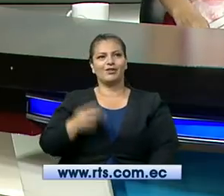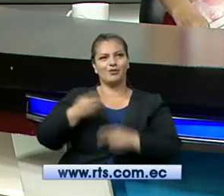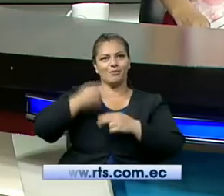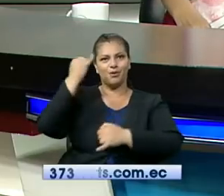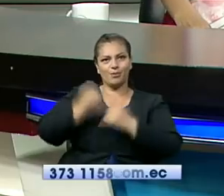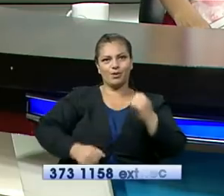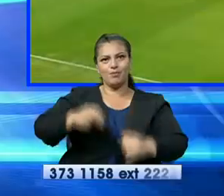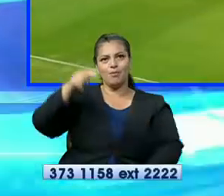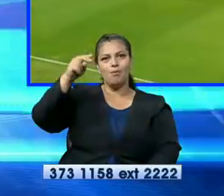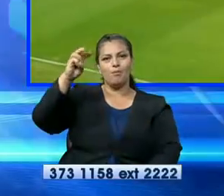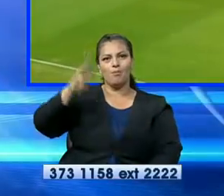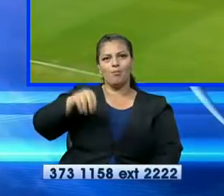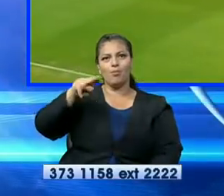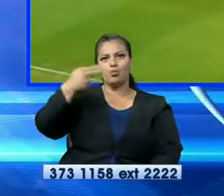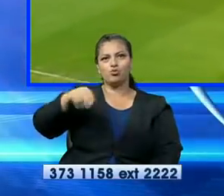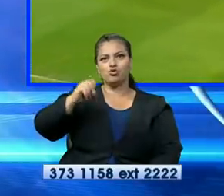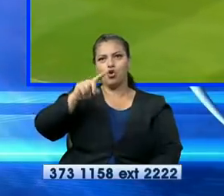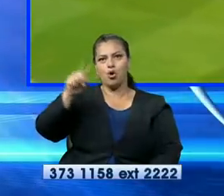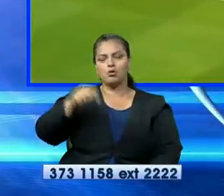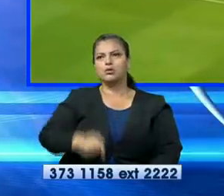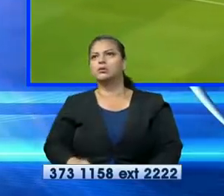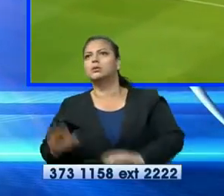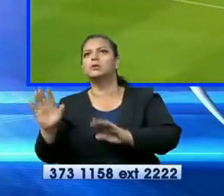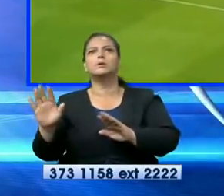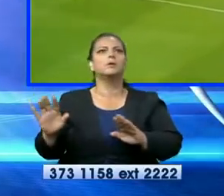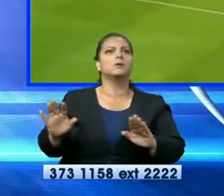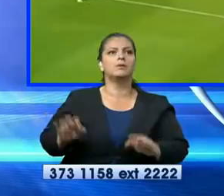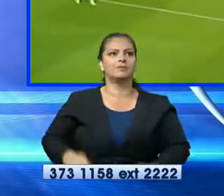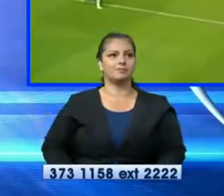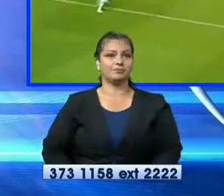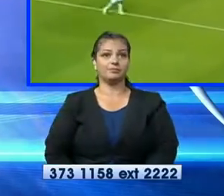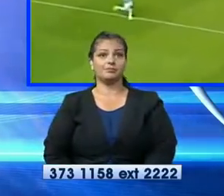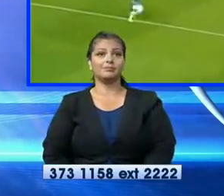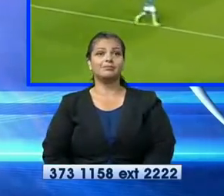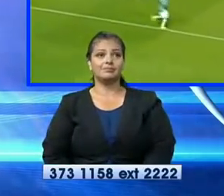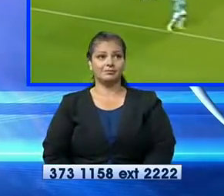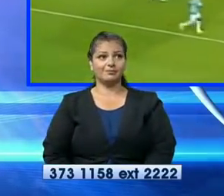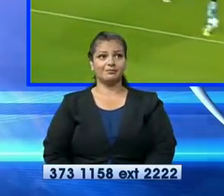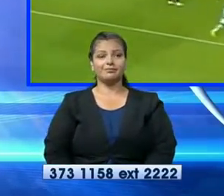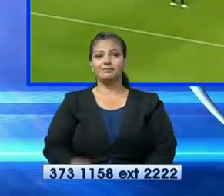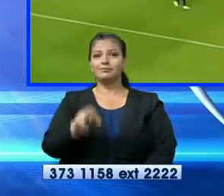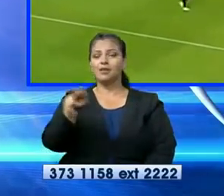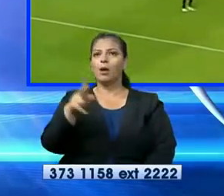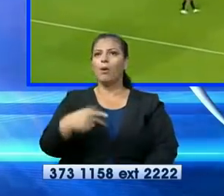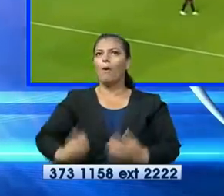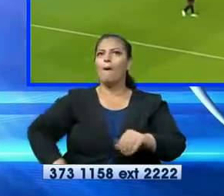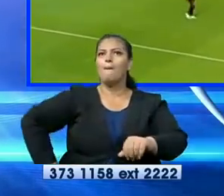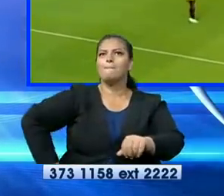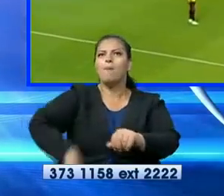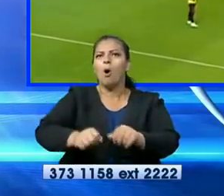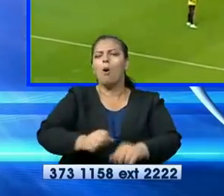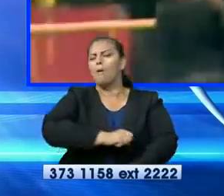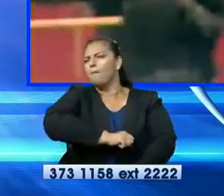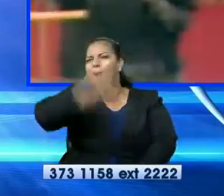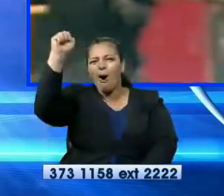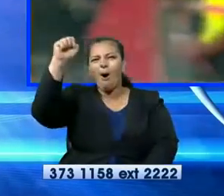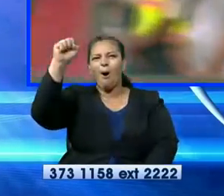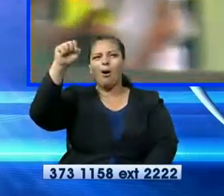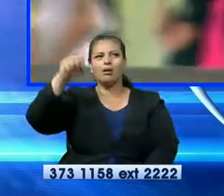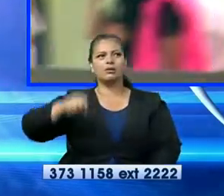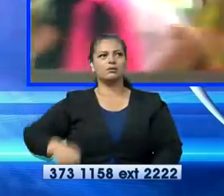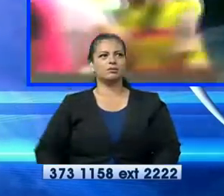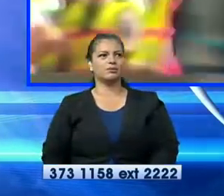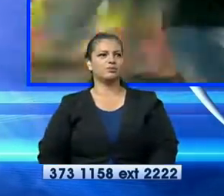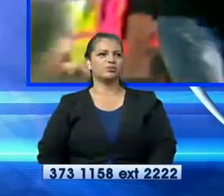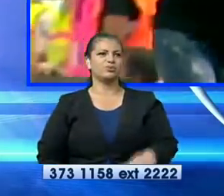gol nunca vieron en un vídeo que este jugador es pateador que tiene un buen chut que es que es terrible